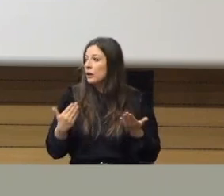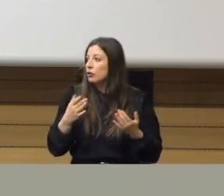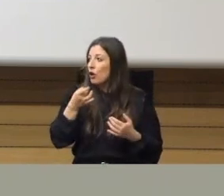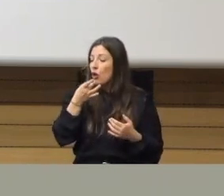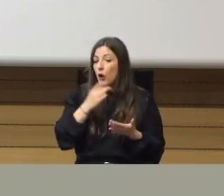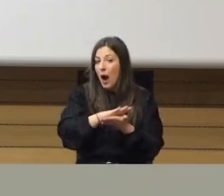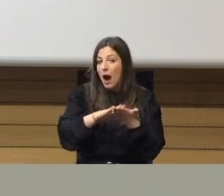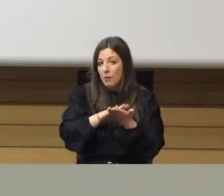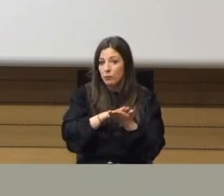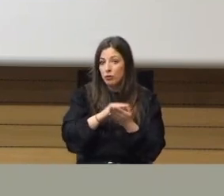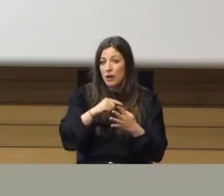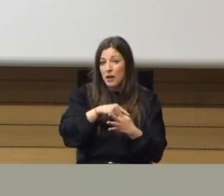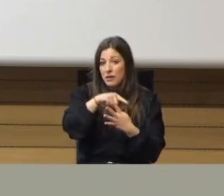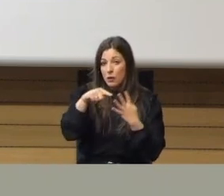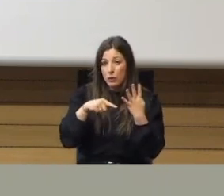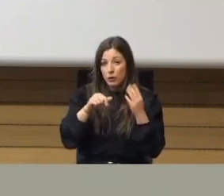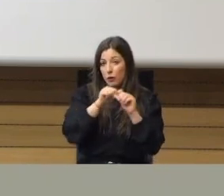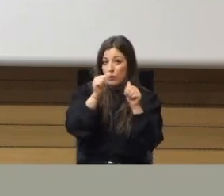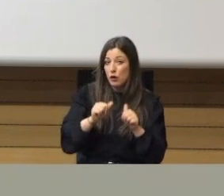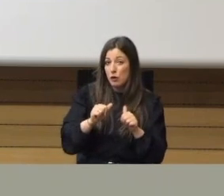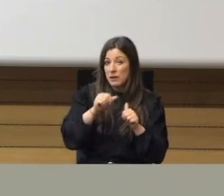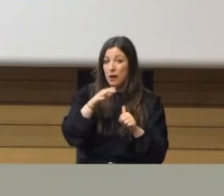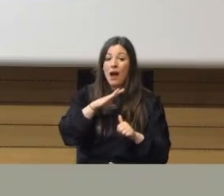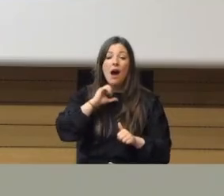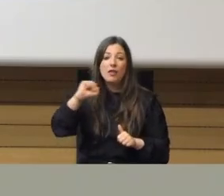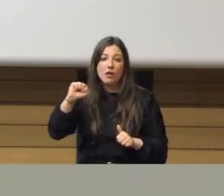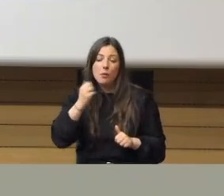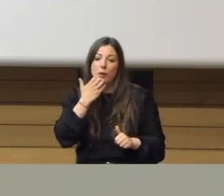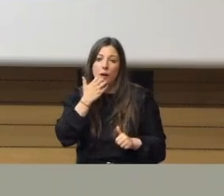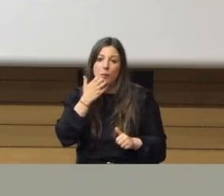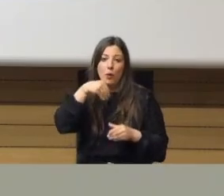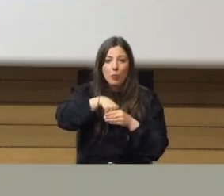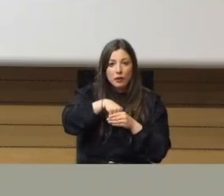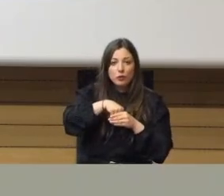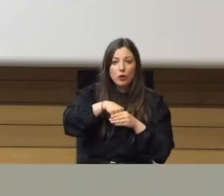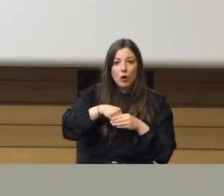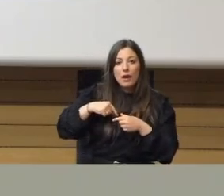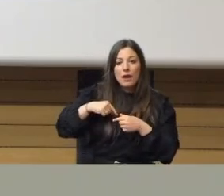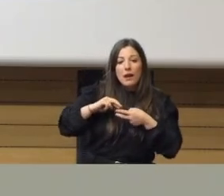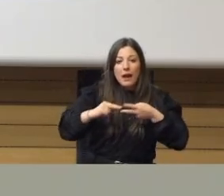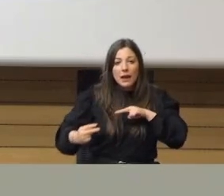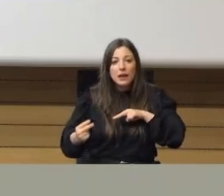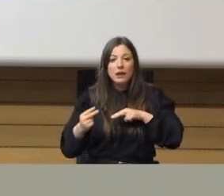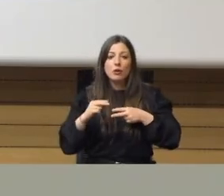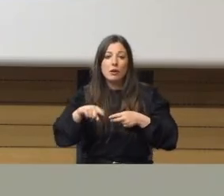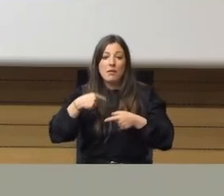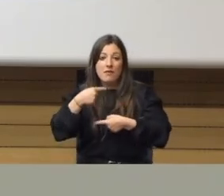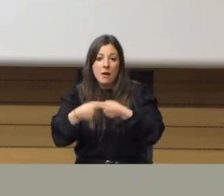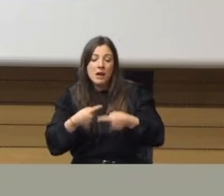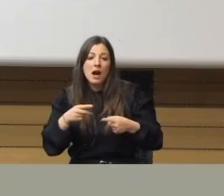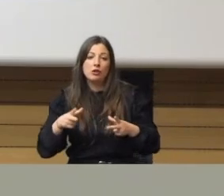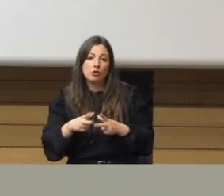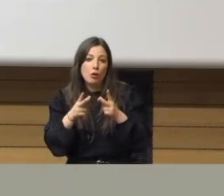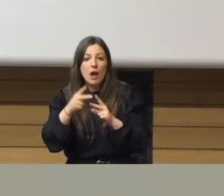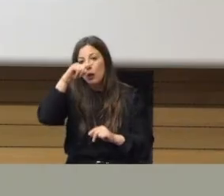de las adicciones, ¿no? Los componentes genéticos, los componentes ambientales familiares, los componentes sociales